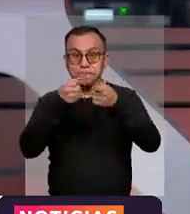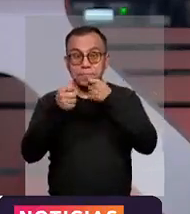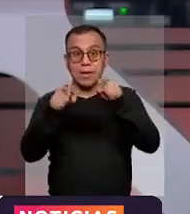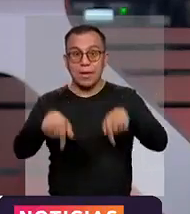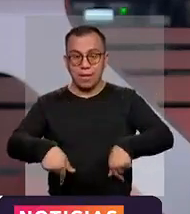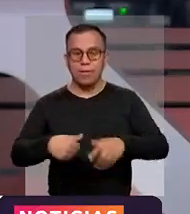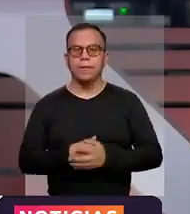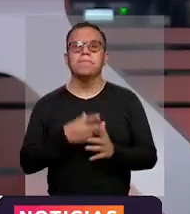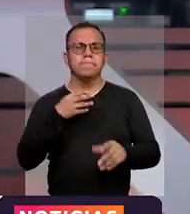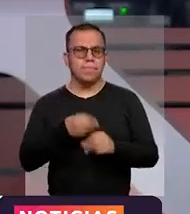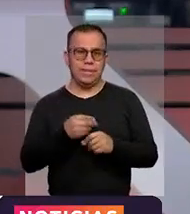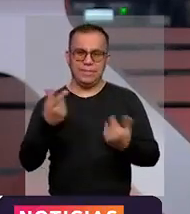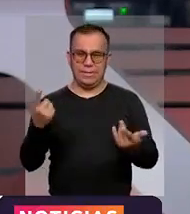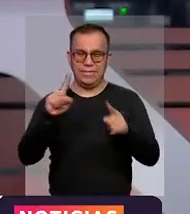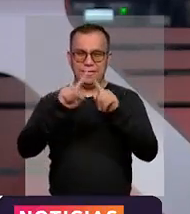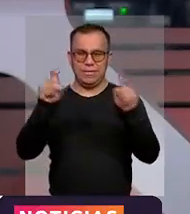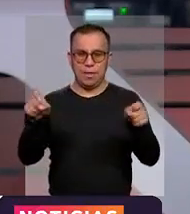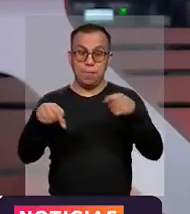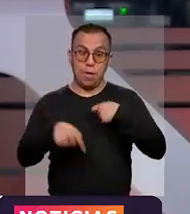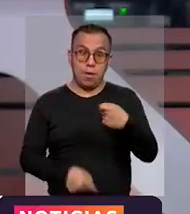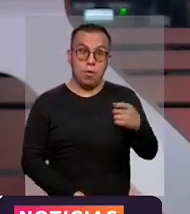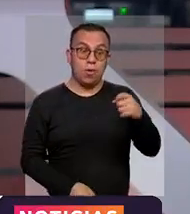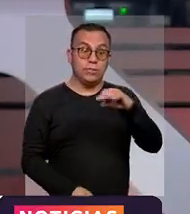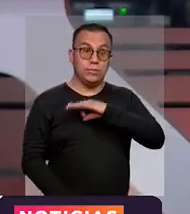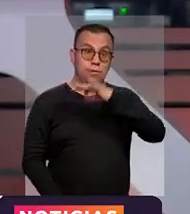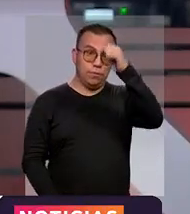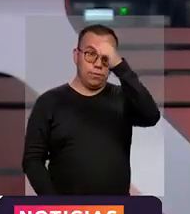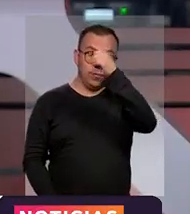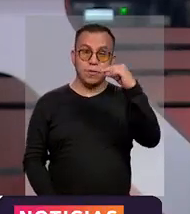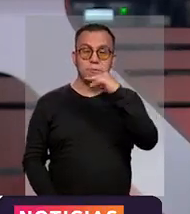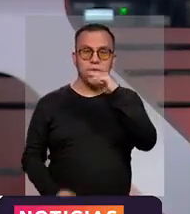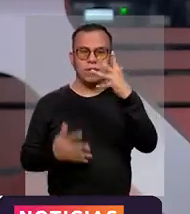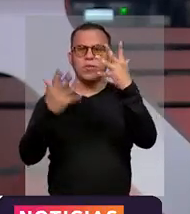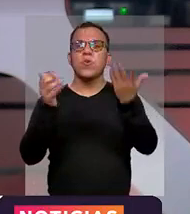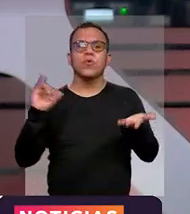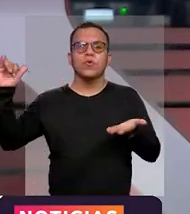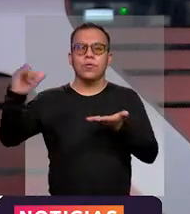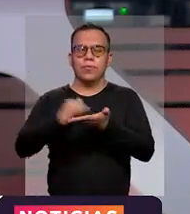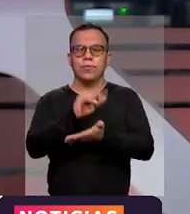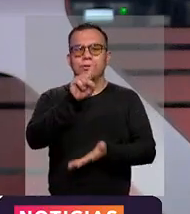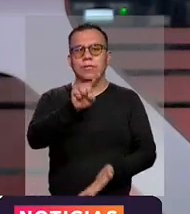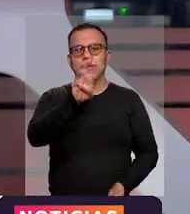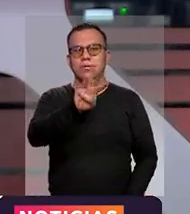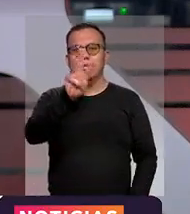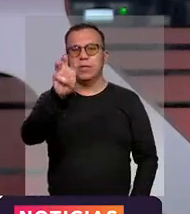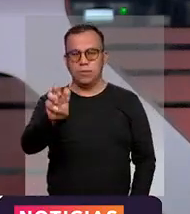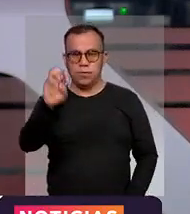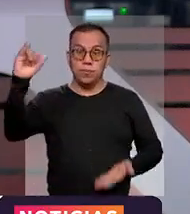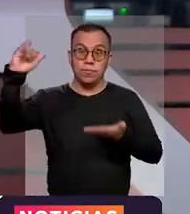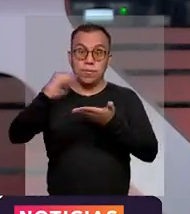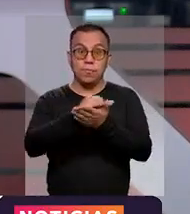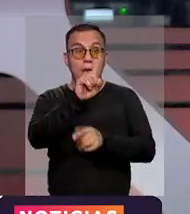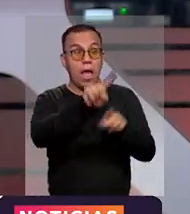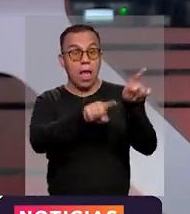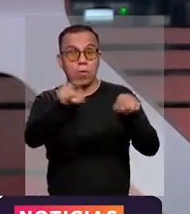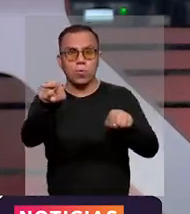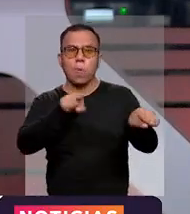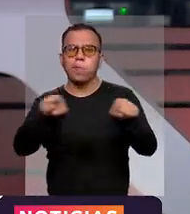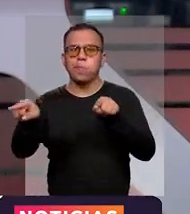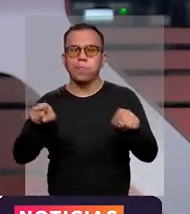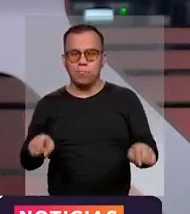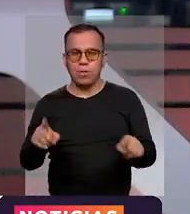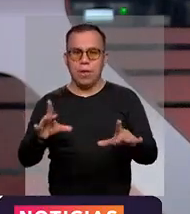También la Aeronáutica Civil confirmó que durante este puente de Reyes se cancelaron cerca de 138 vuelos debido a que algunas tripulaciones